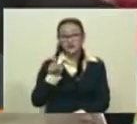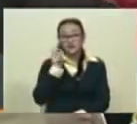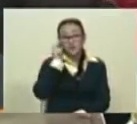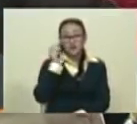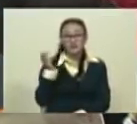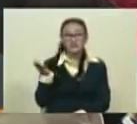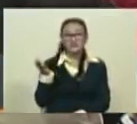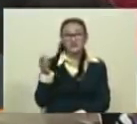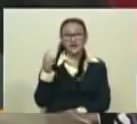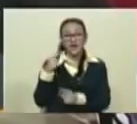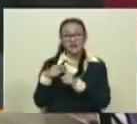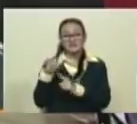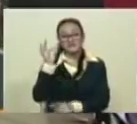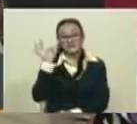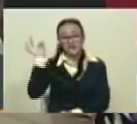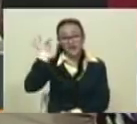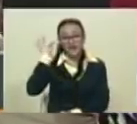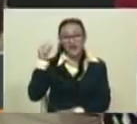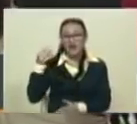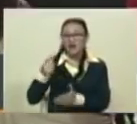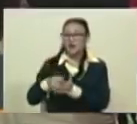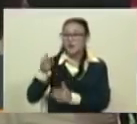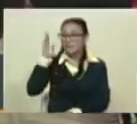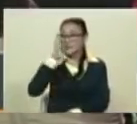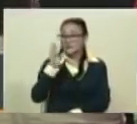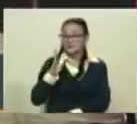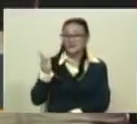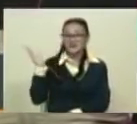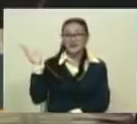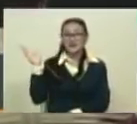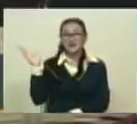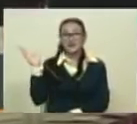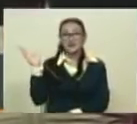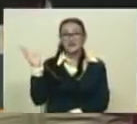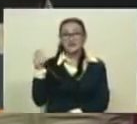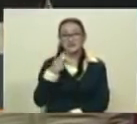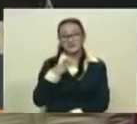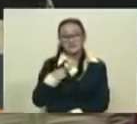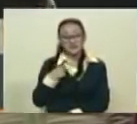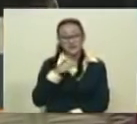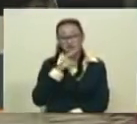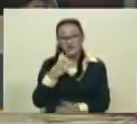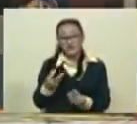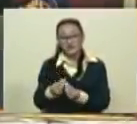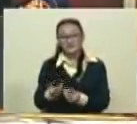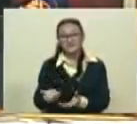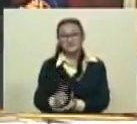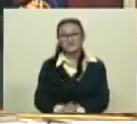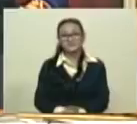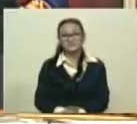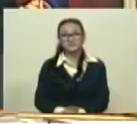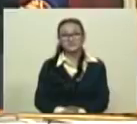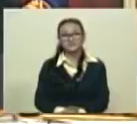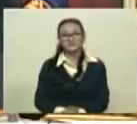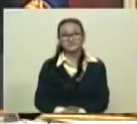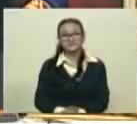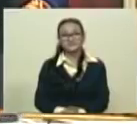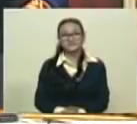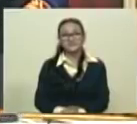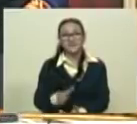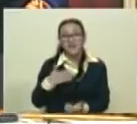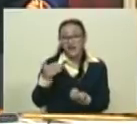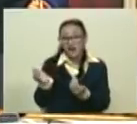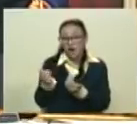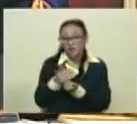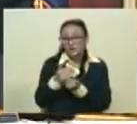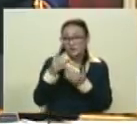Andas con los golpistas brasileños, Luisa Marbella. Dime con quién andas, porque quisieron esconderse detrás